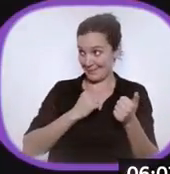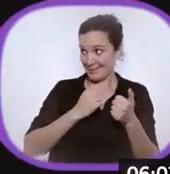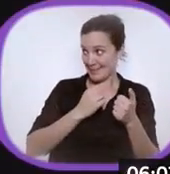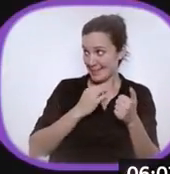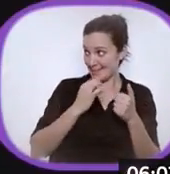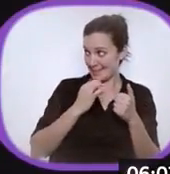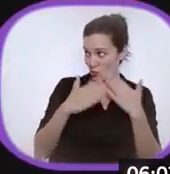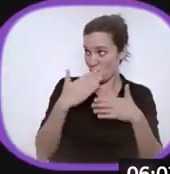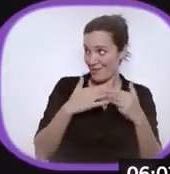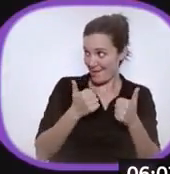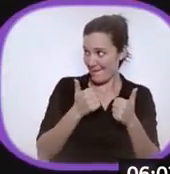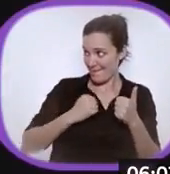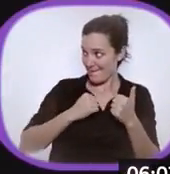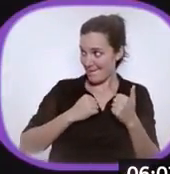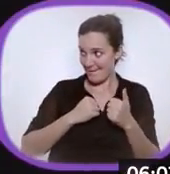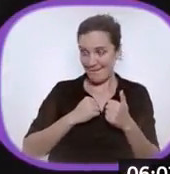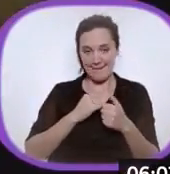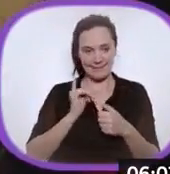¿No es cierto, capitán?